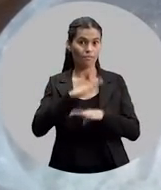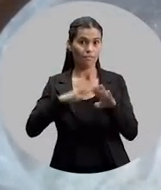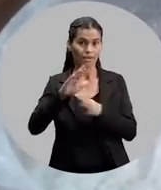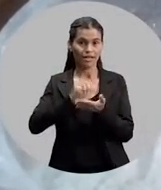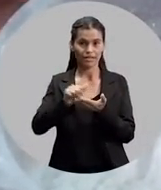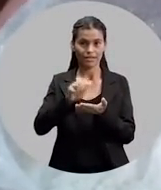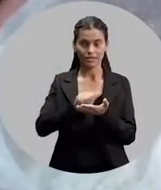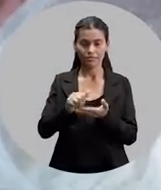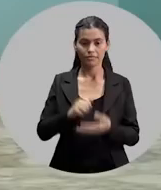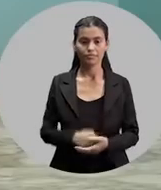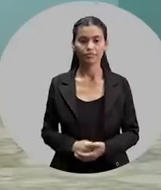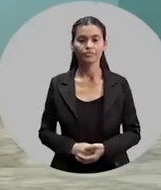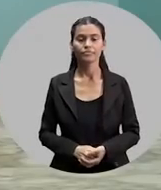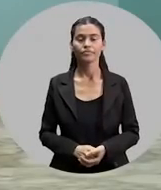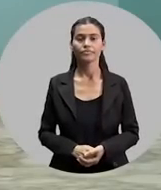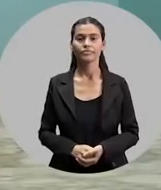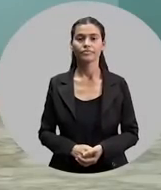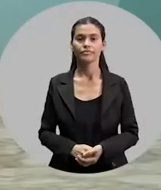receta que estamos haciendo.